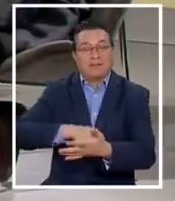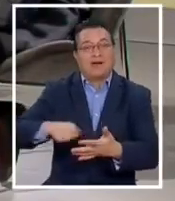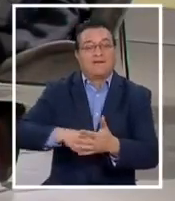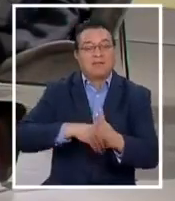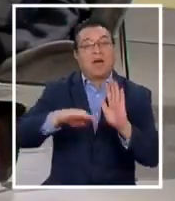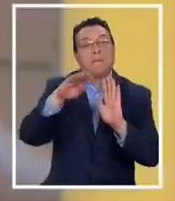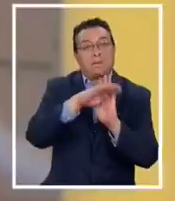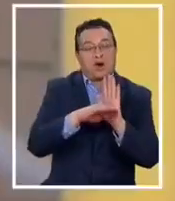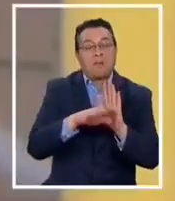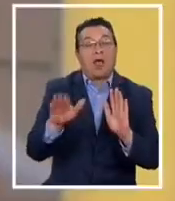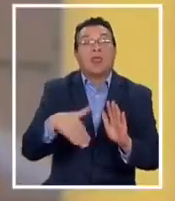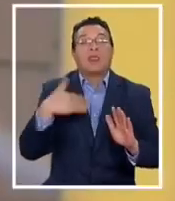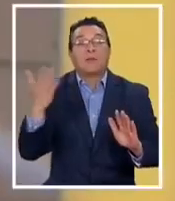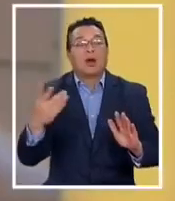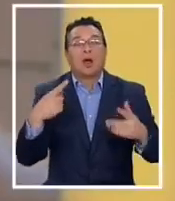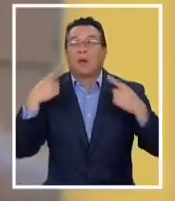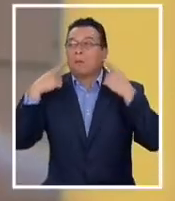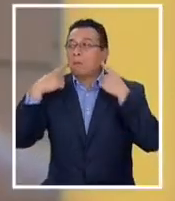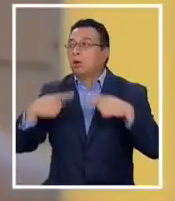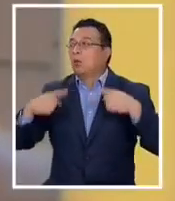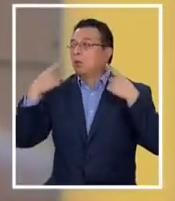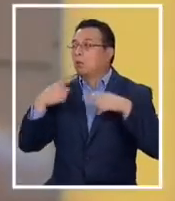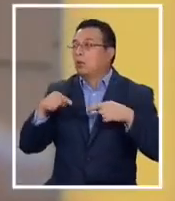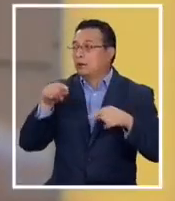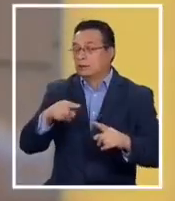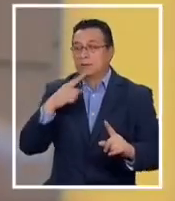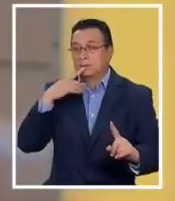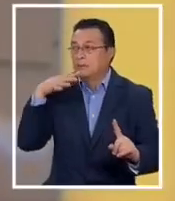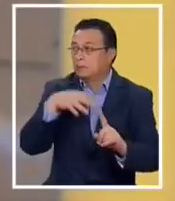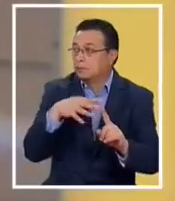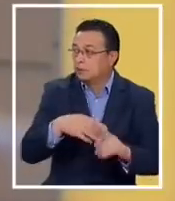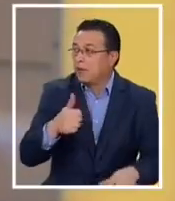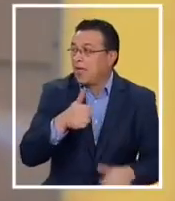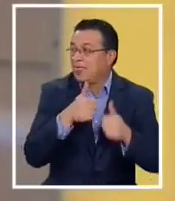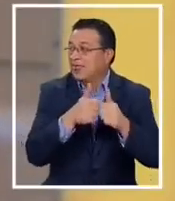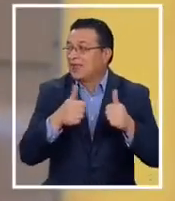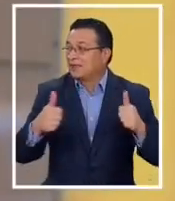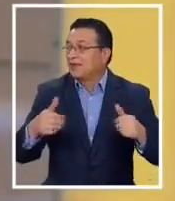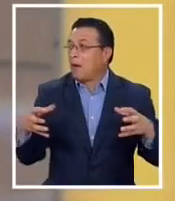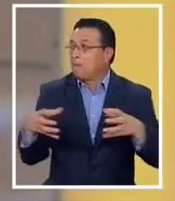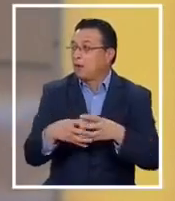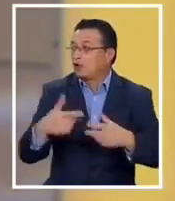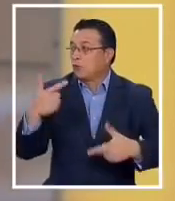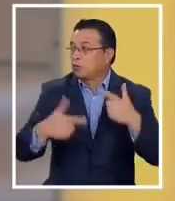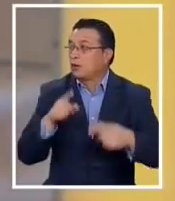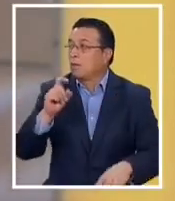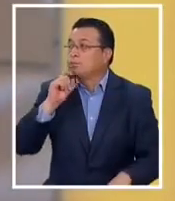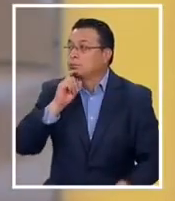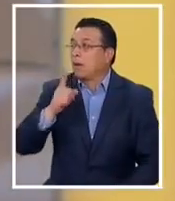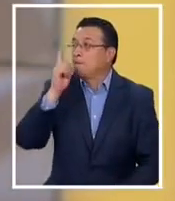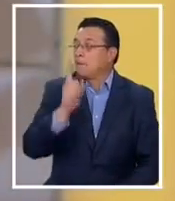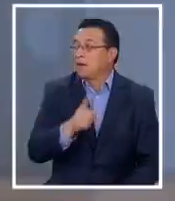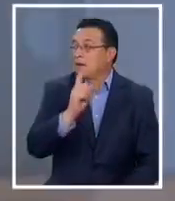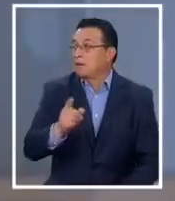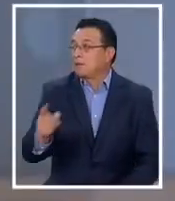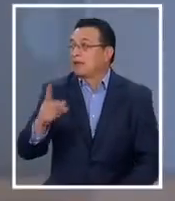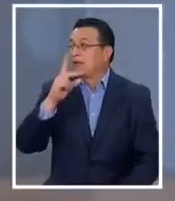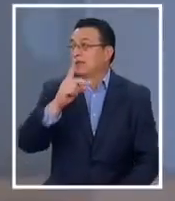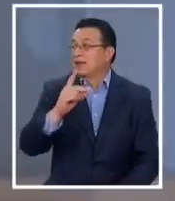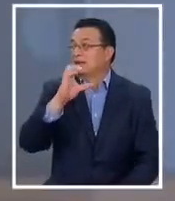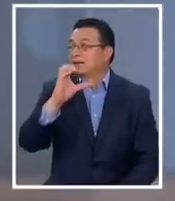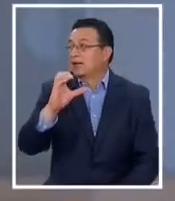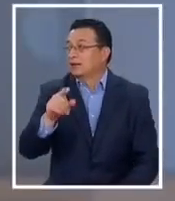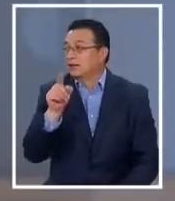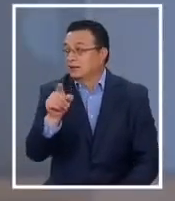programa pero que después se desentendieron de aquí la crítica es hacia las directivas de los partidos hacia quienes toman las decisiones la democracia cristiana